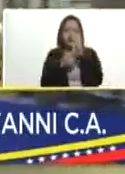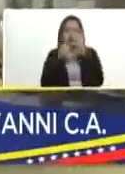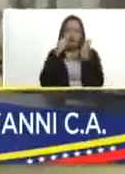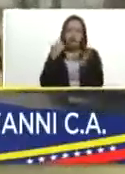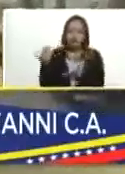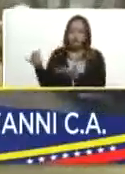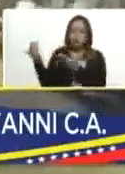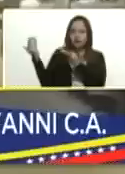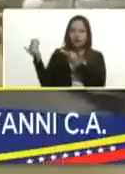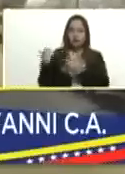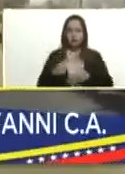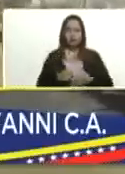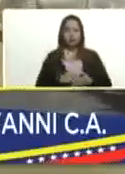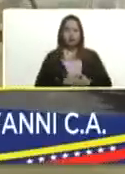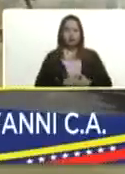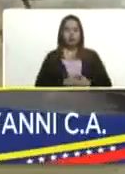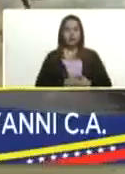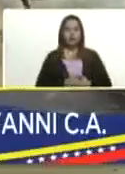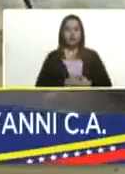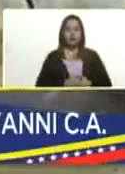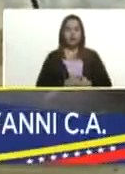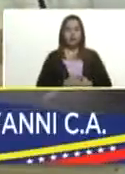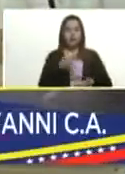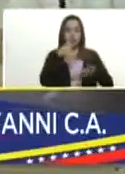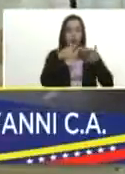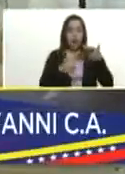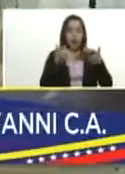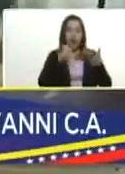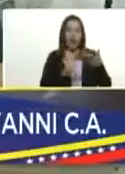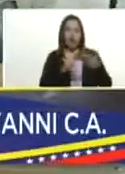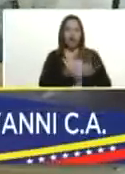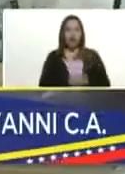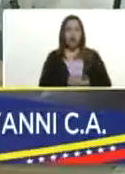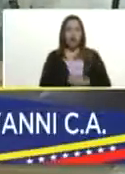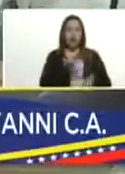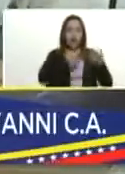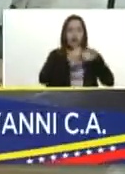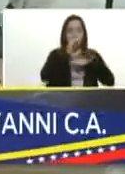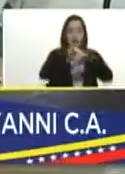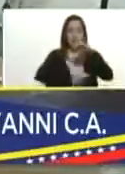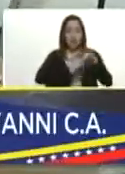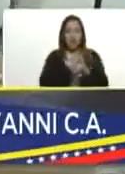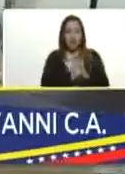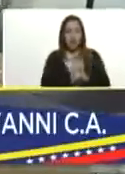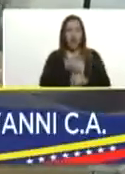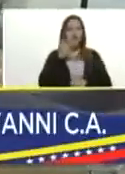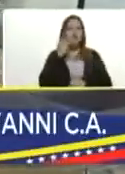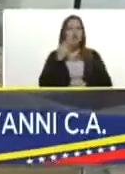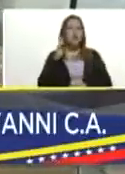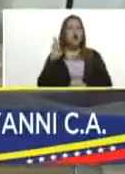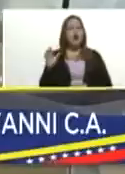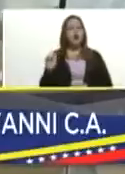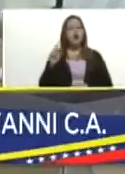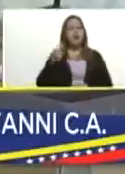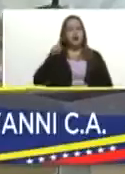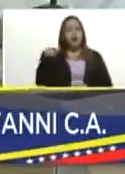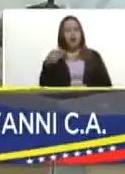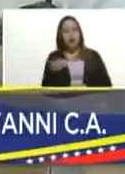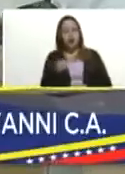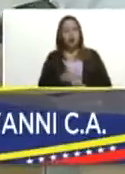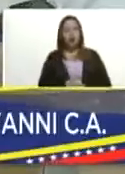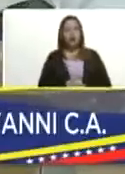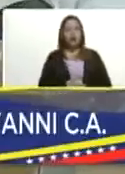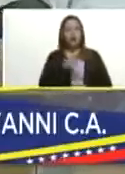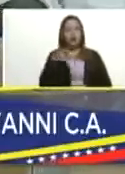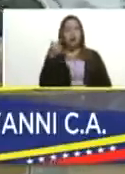ver los productos que son de exportación, como es el pargo y sus diferentes tipos de pargo. Por allá podemos llevar todos los envases,